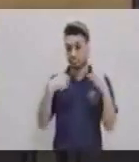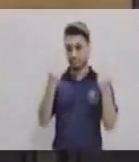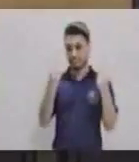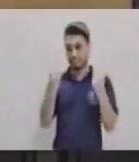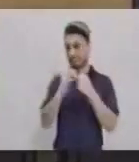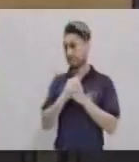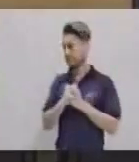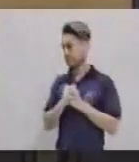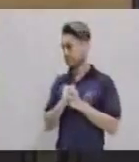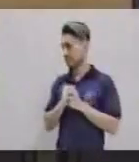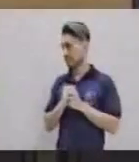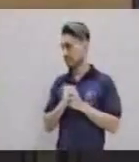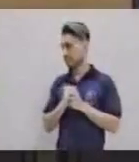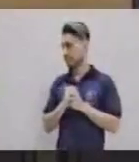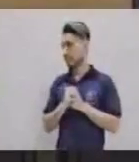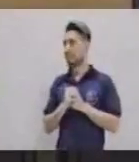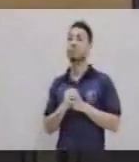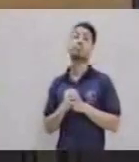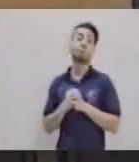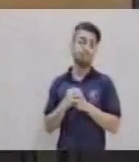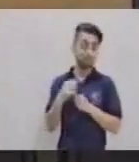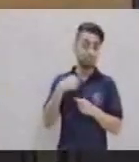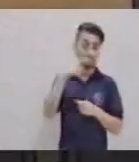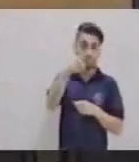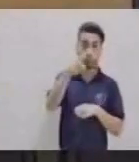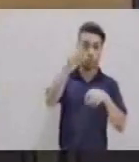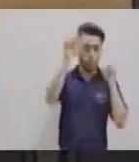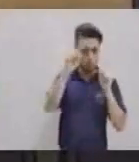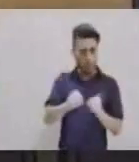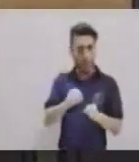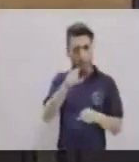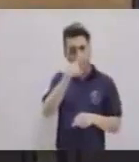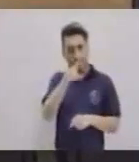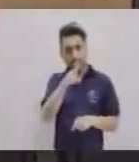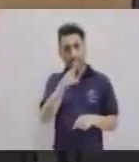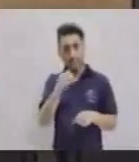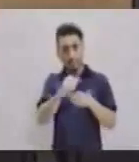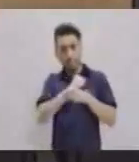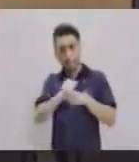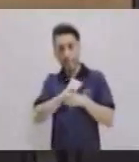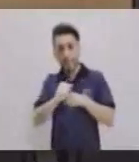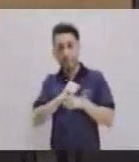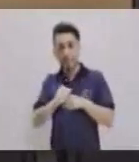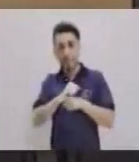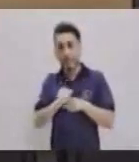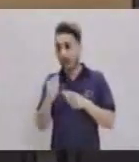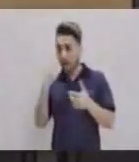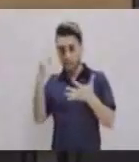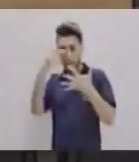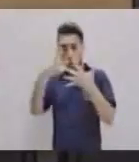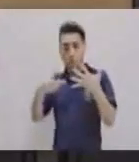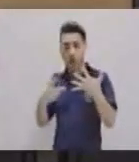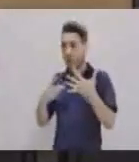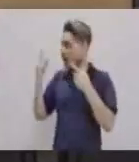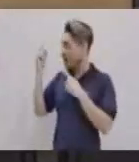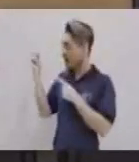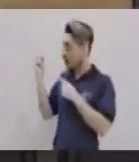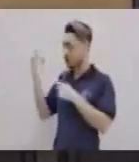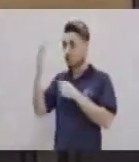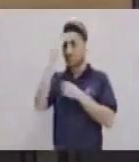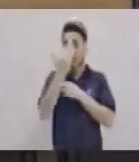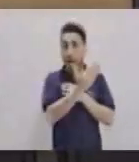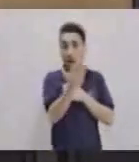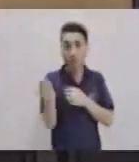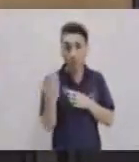hemos realizado. Los invito a que ustedes mismos puedan practicar parte del vocabulario